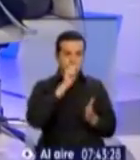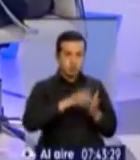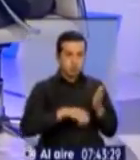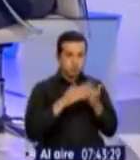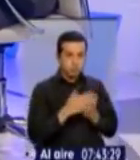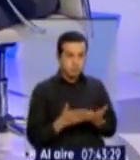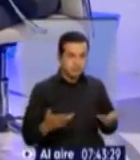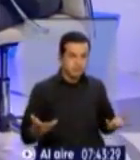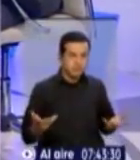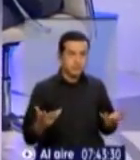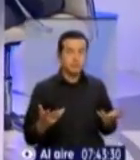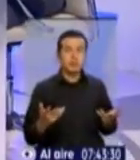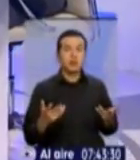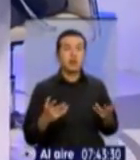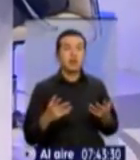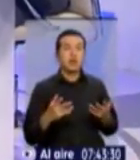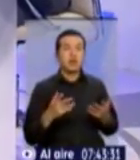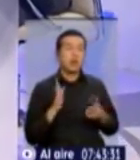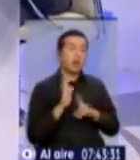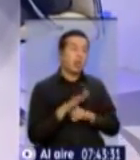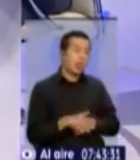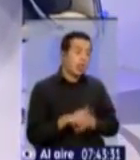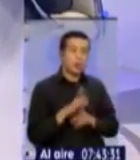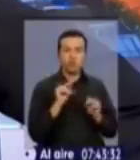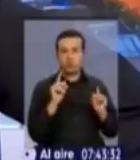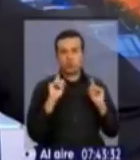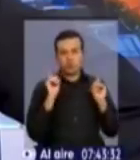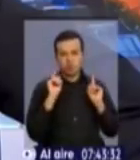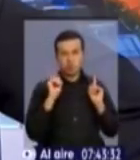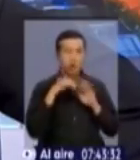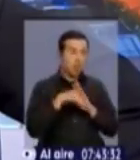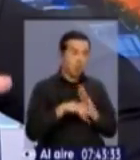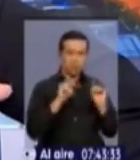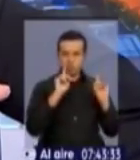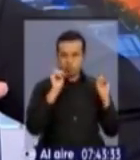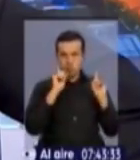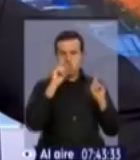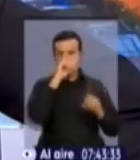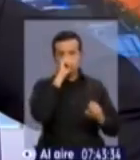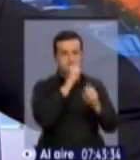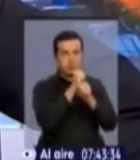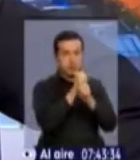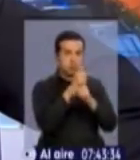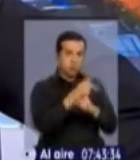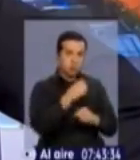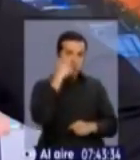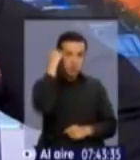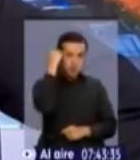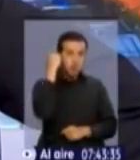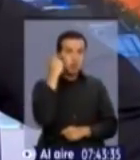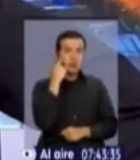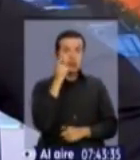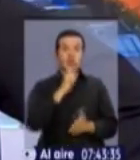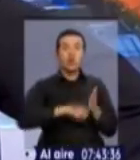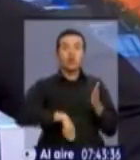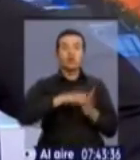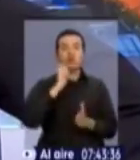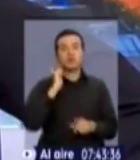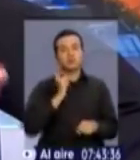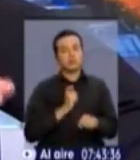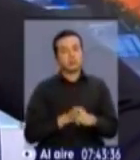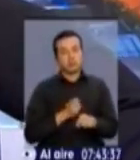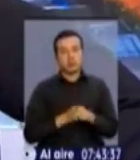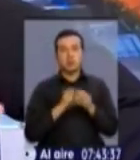está hablando de flexibilización se está hablando de defender los derechos los trabajadores que pronuncia está hablando de tener contratos específicos para determinados